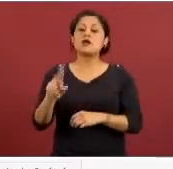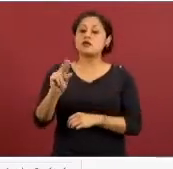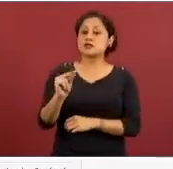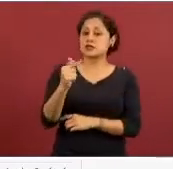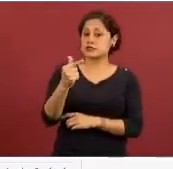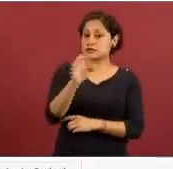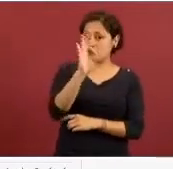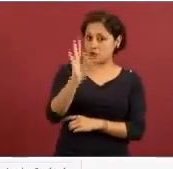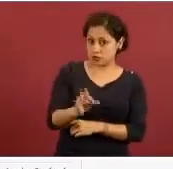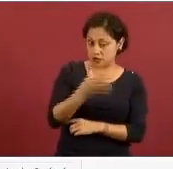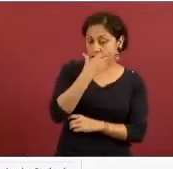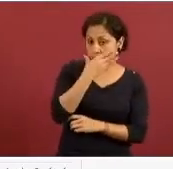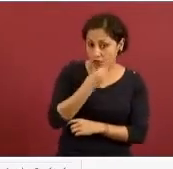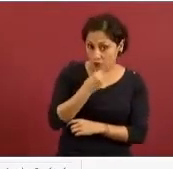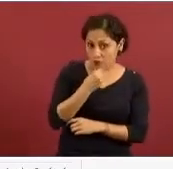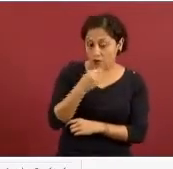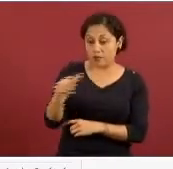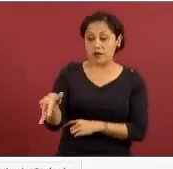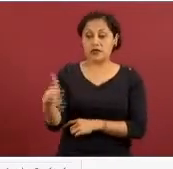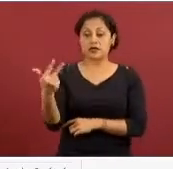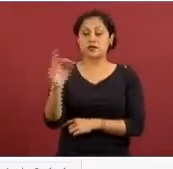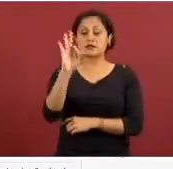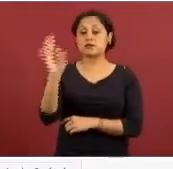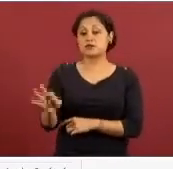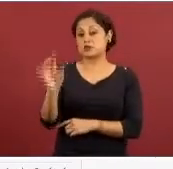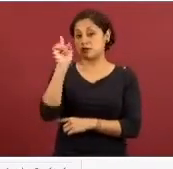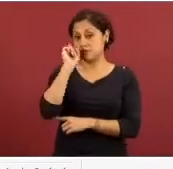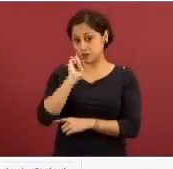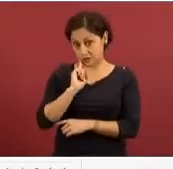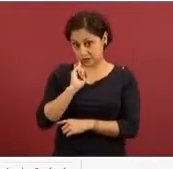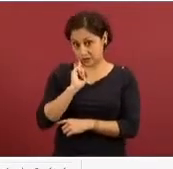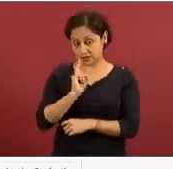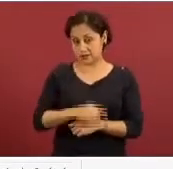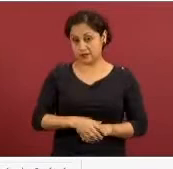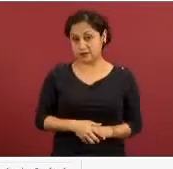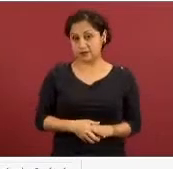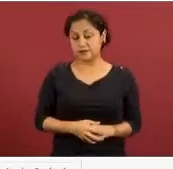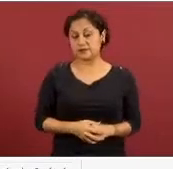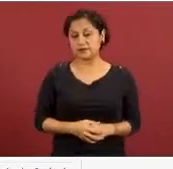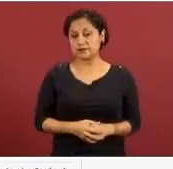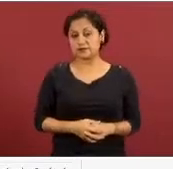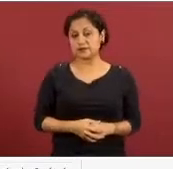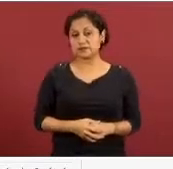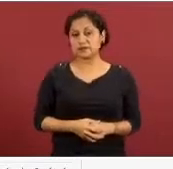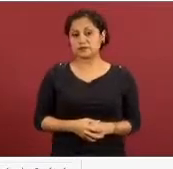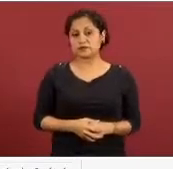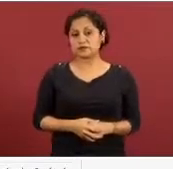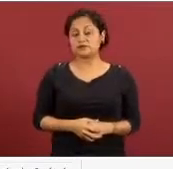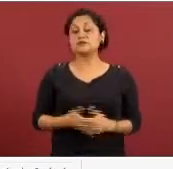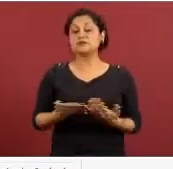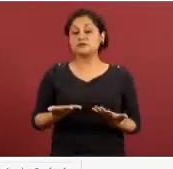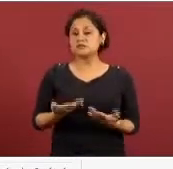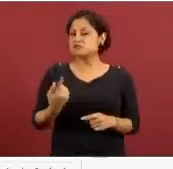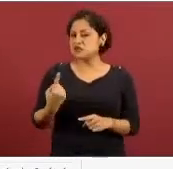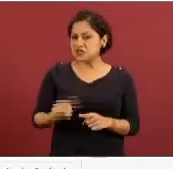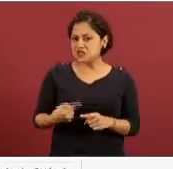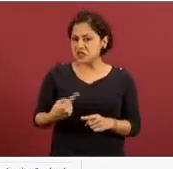hombres, en un 13% en mujeres. Y como tal, el IMSS es el que